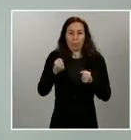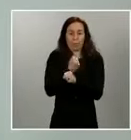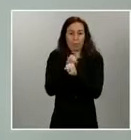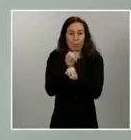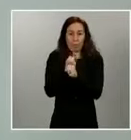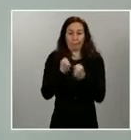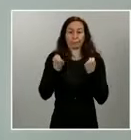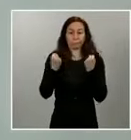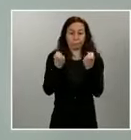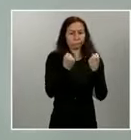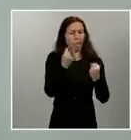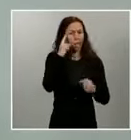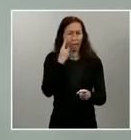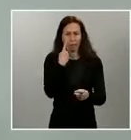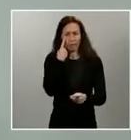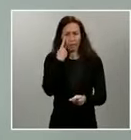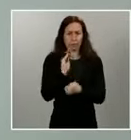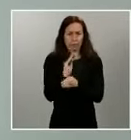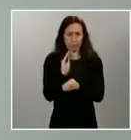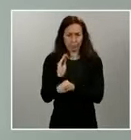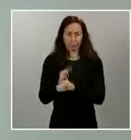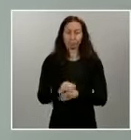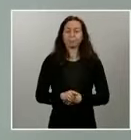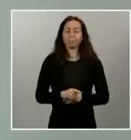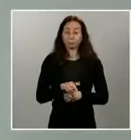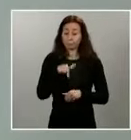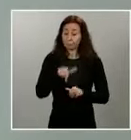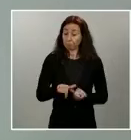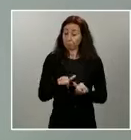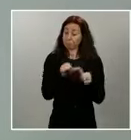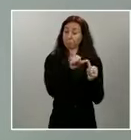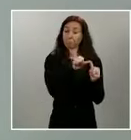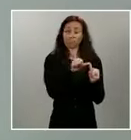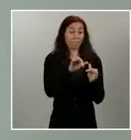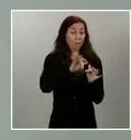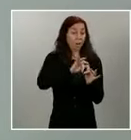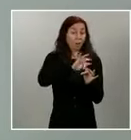el momento la jornada ha transcurrido con total normalidad.